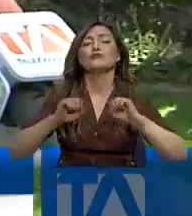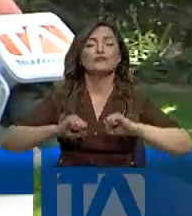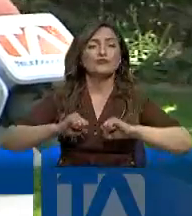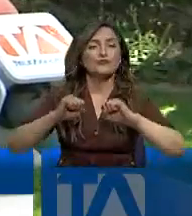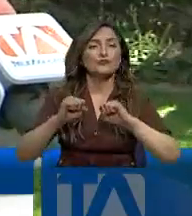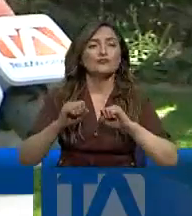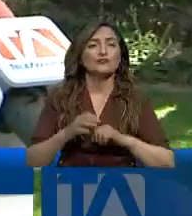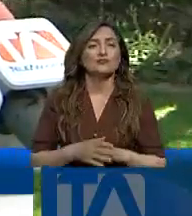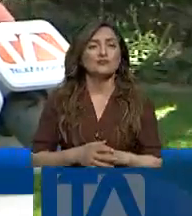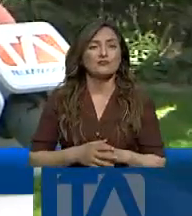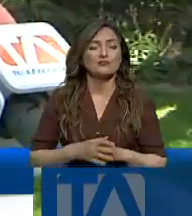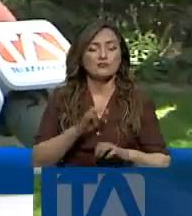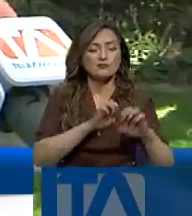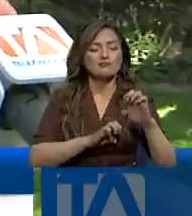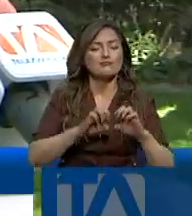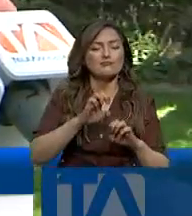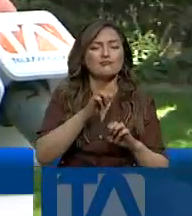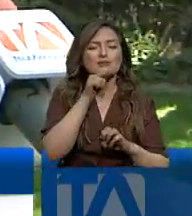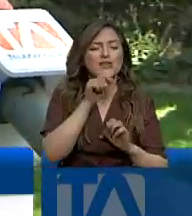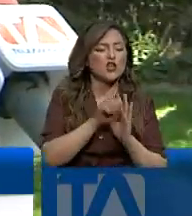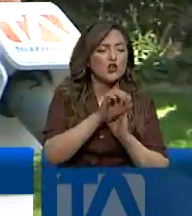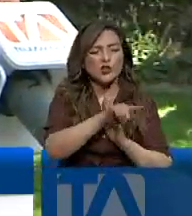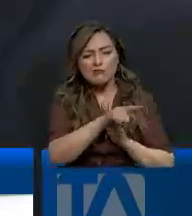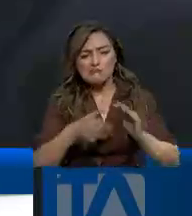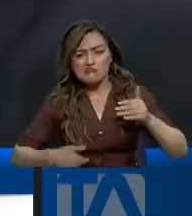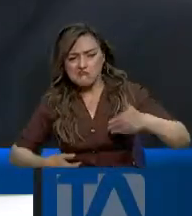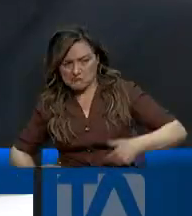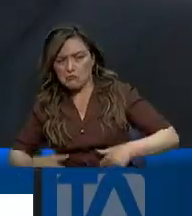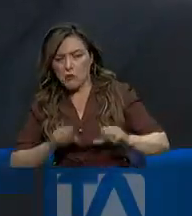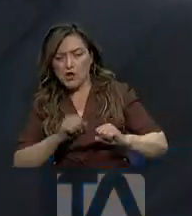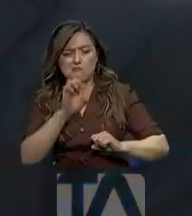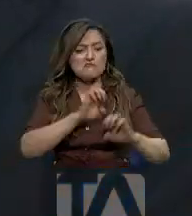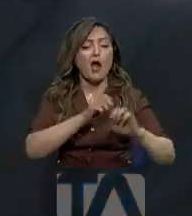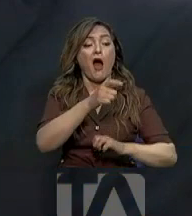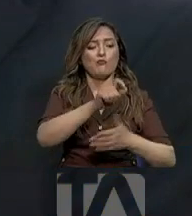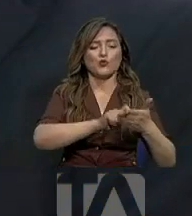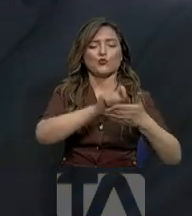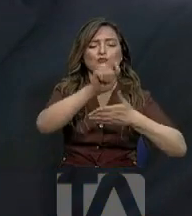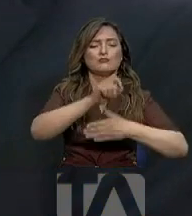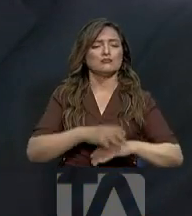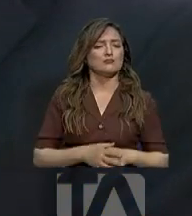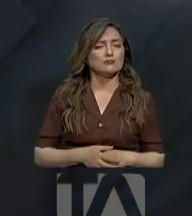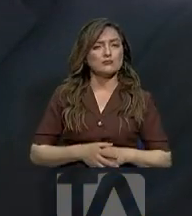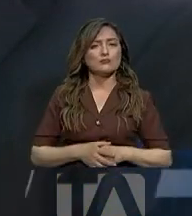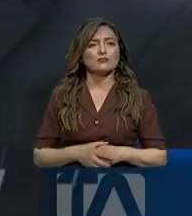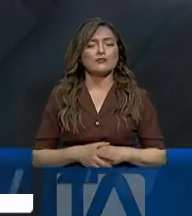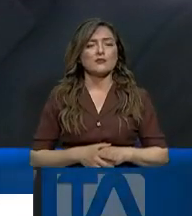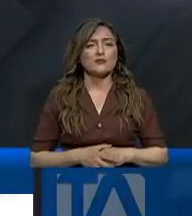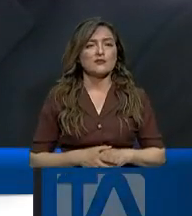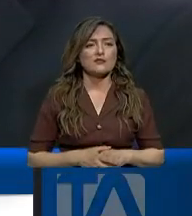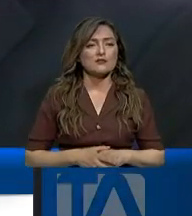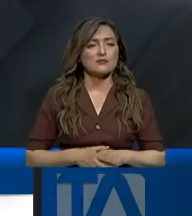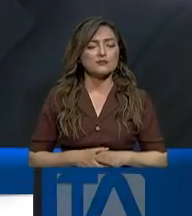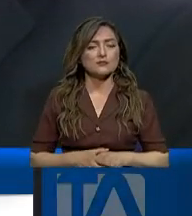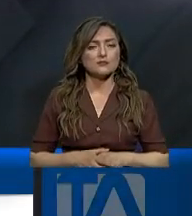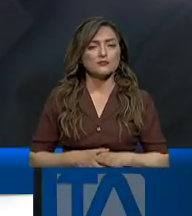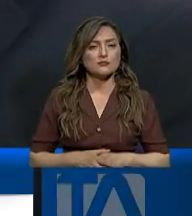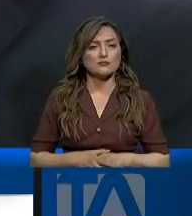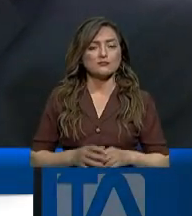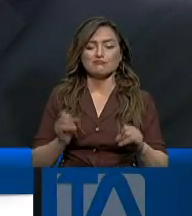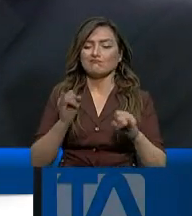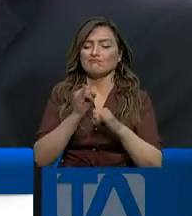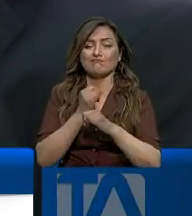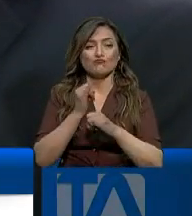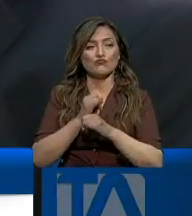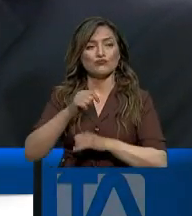realizar la identificación de posibles donantes lo que nosotros estamos en este momento como como institución